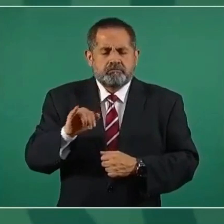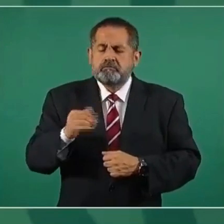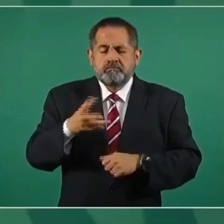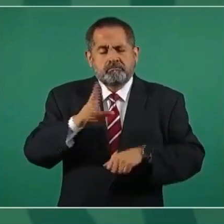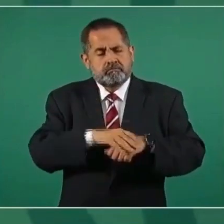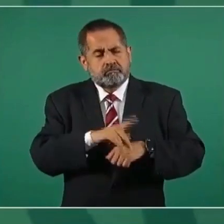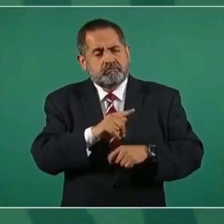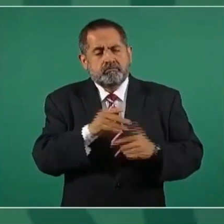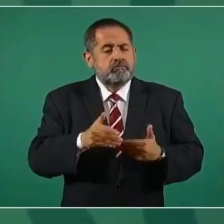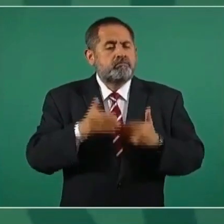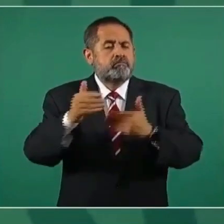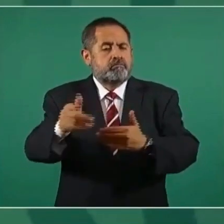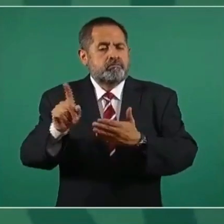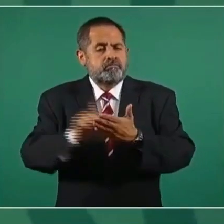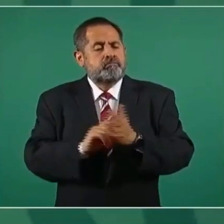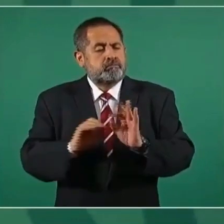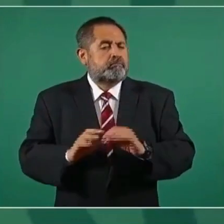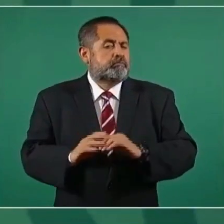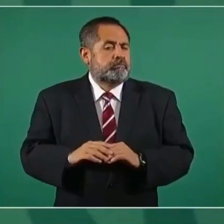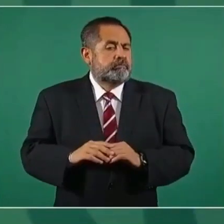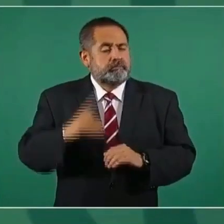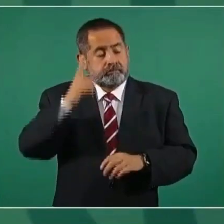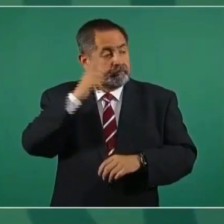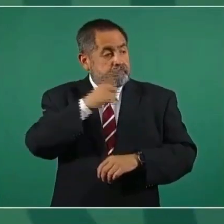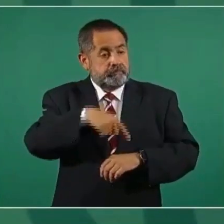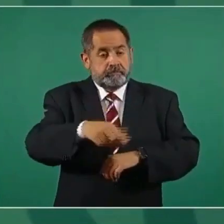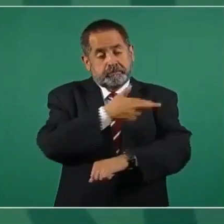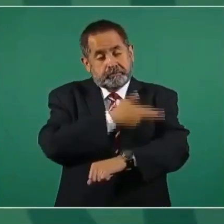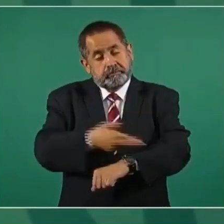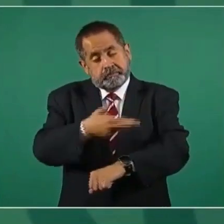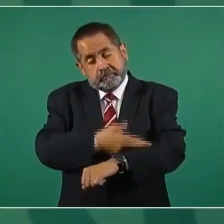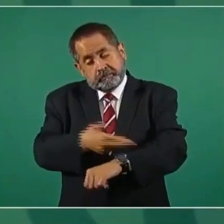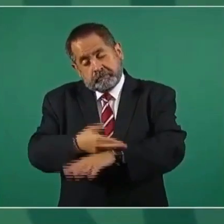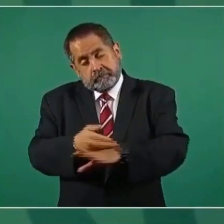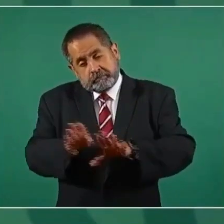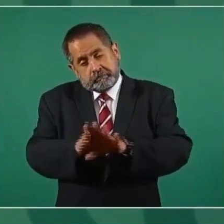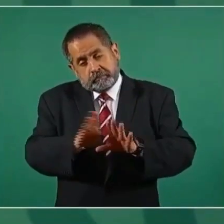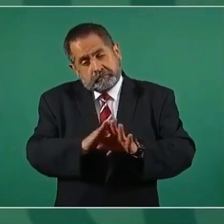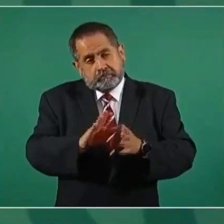porque sí es para que se puedan